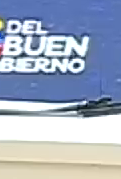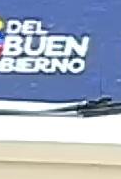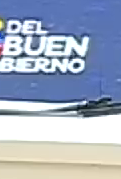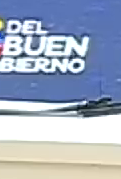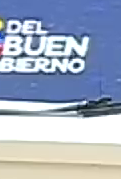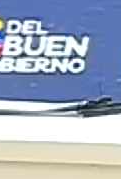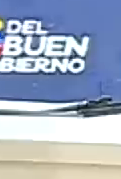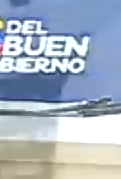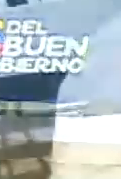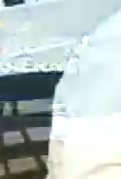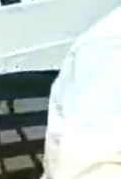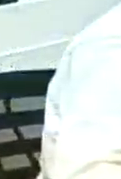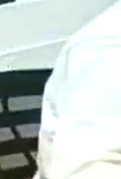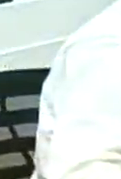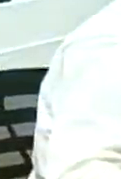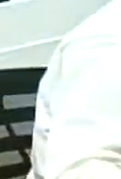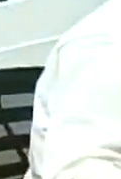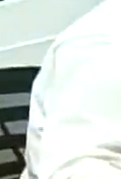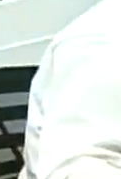hace un año,